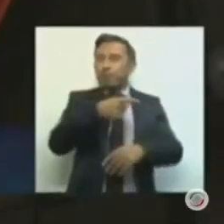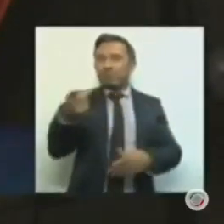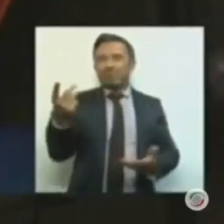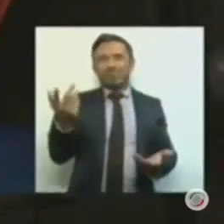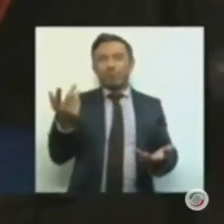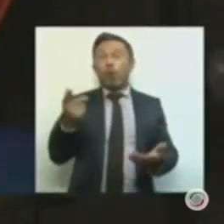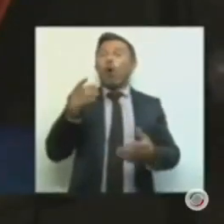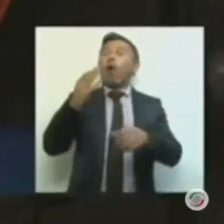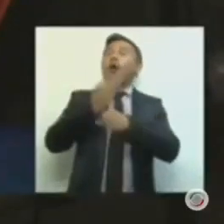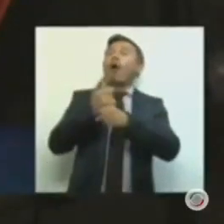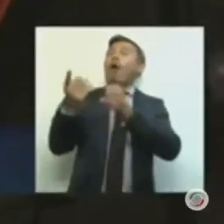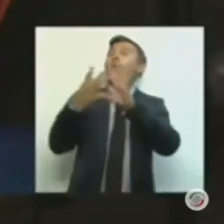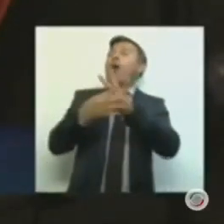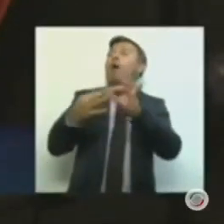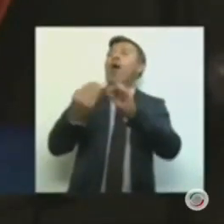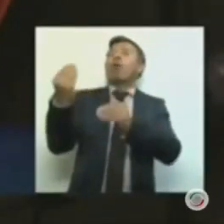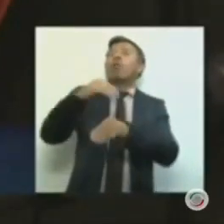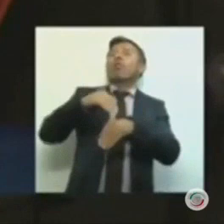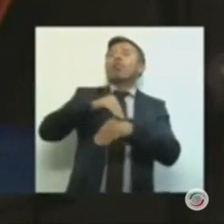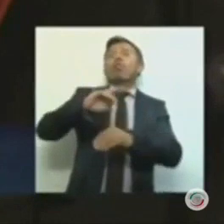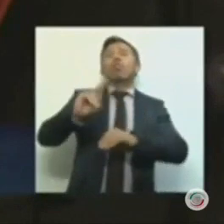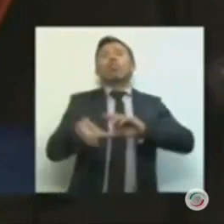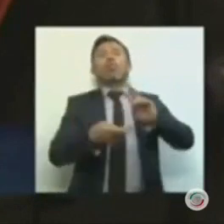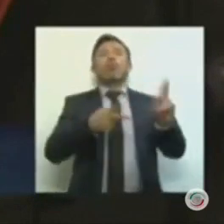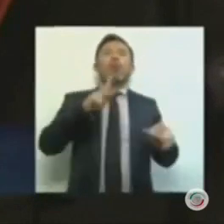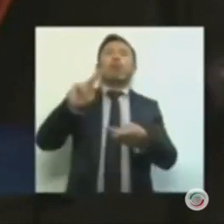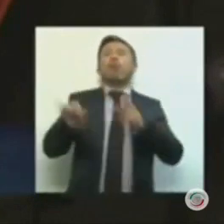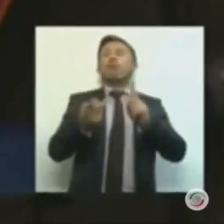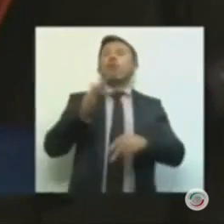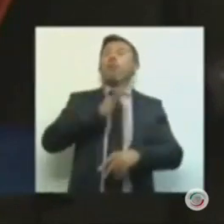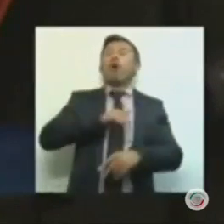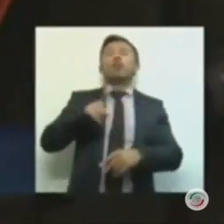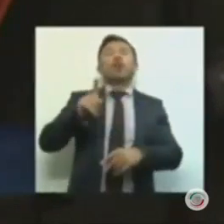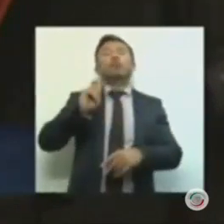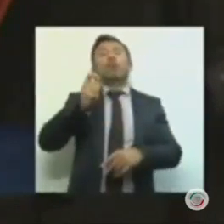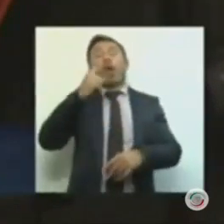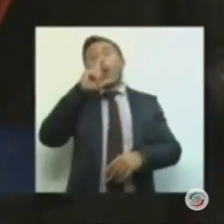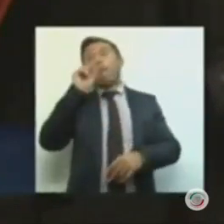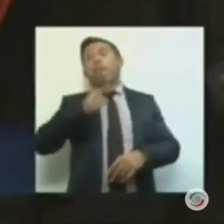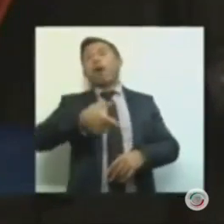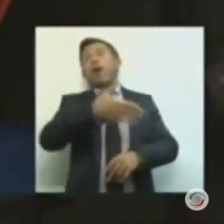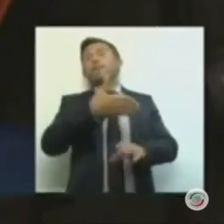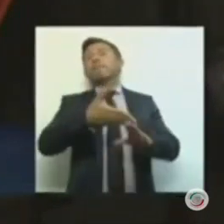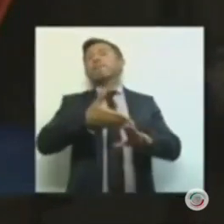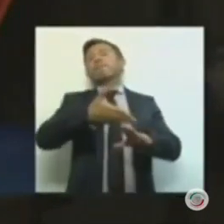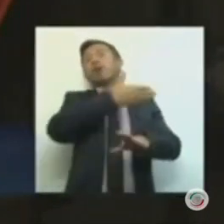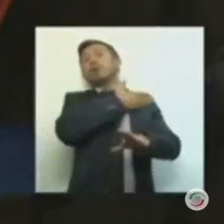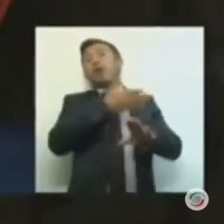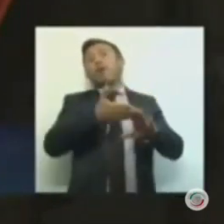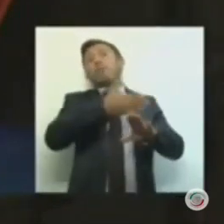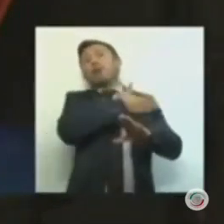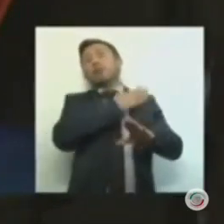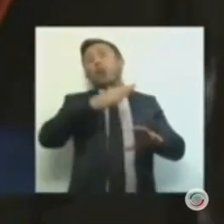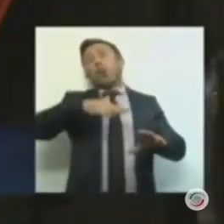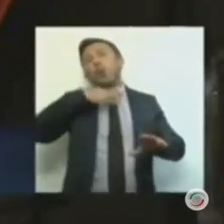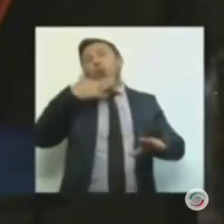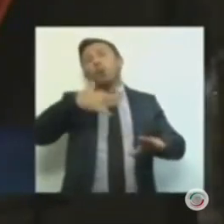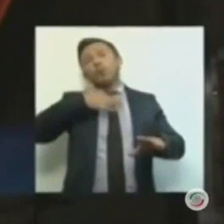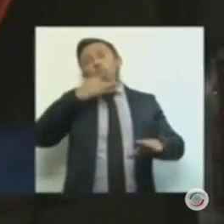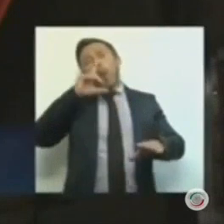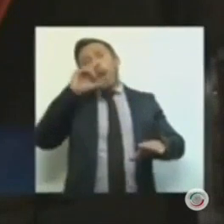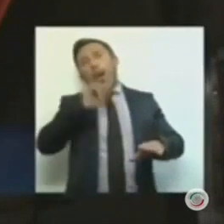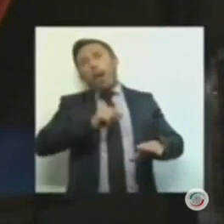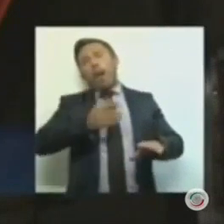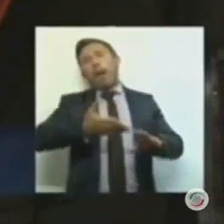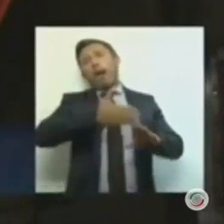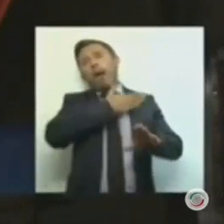y podrán decir que todo es basado en la corrupción del pasado, pero lo que sí no pueden negar es